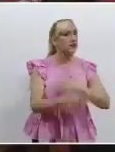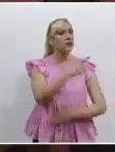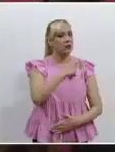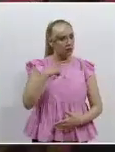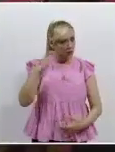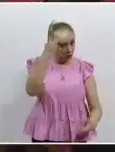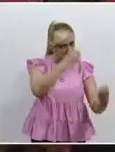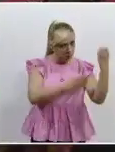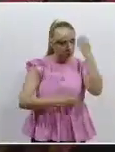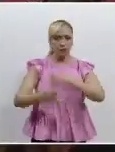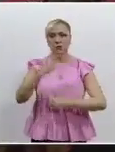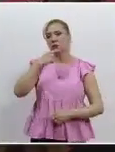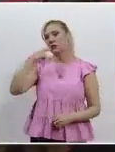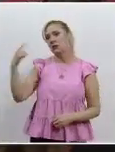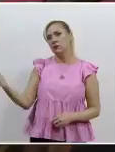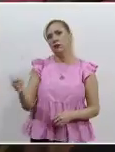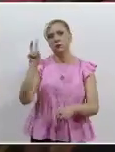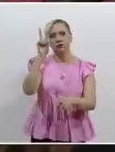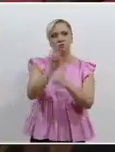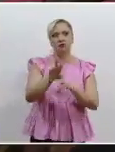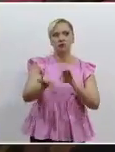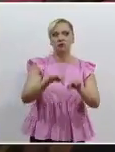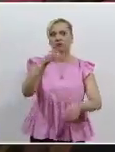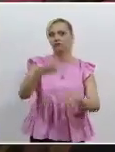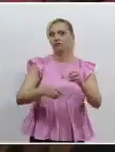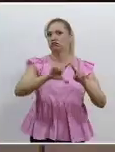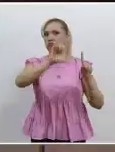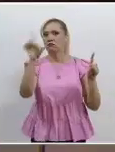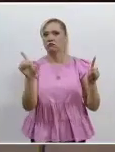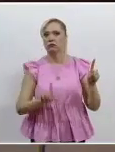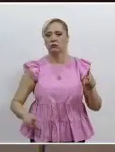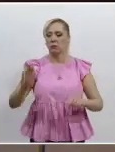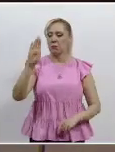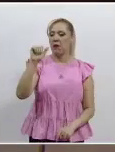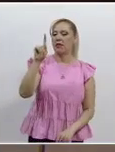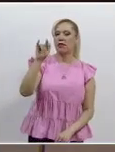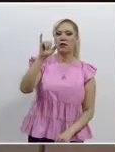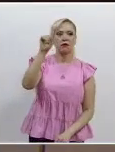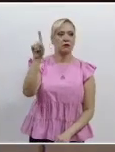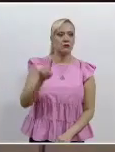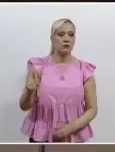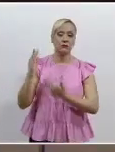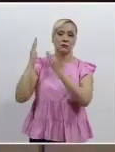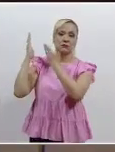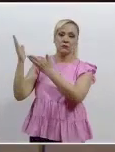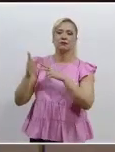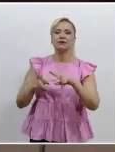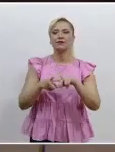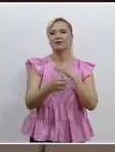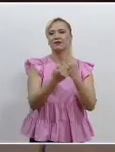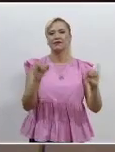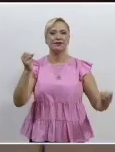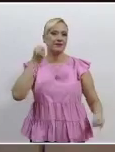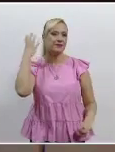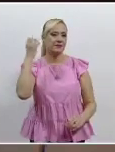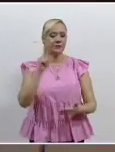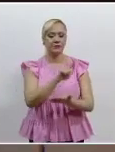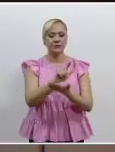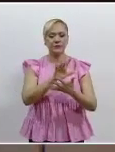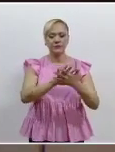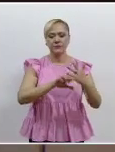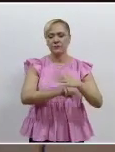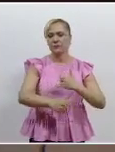analizado, demandó el consejero de la Judicatura Federal, Bernardo Batis Vázquez, al inaugurar la conferencia Justicia Penal